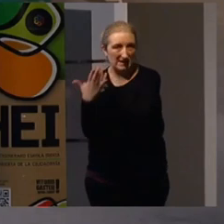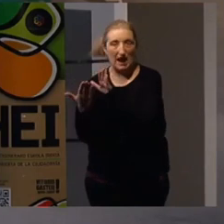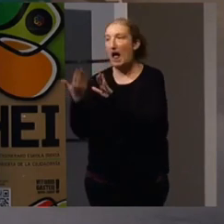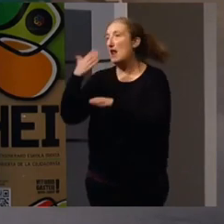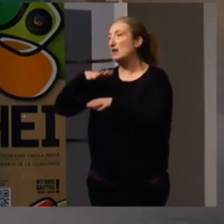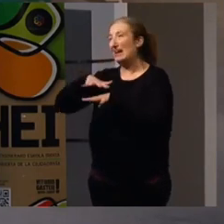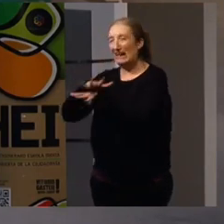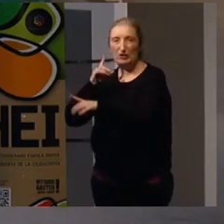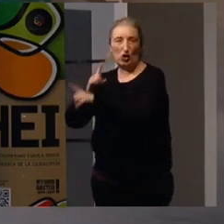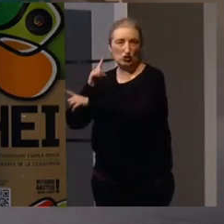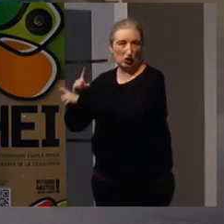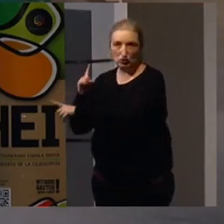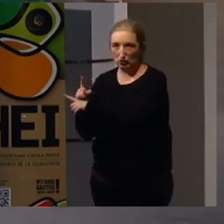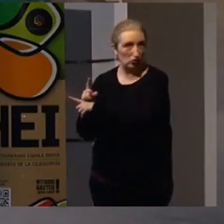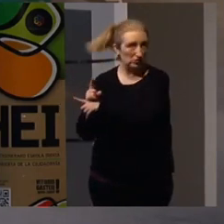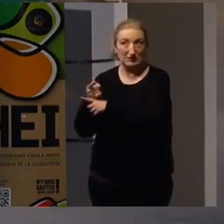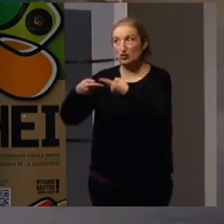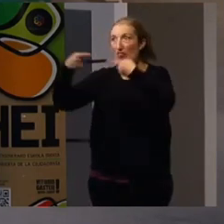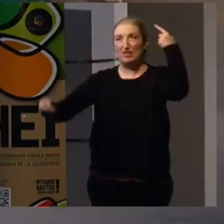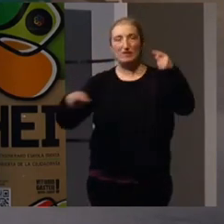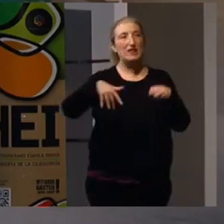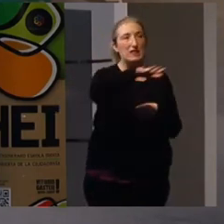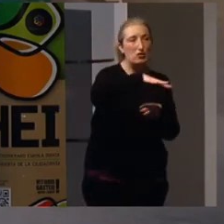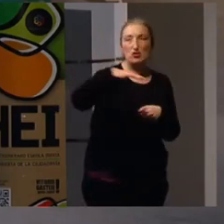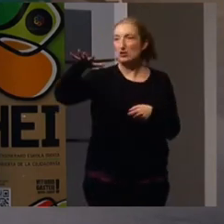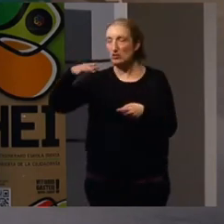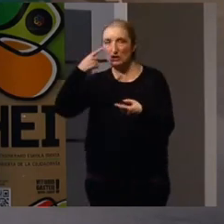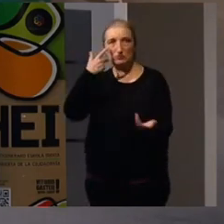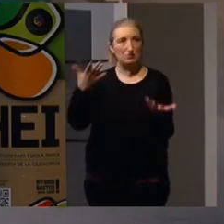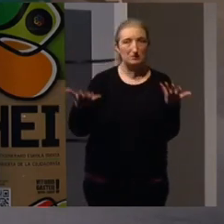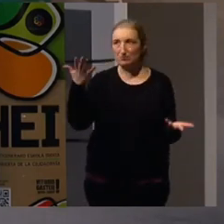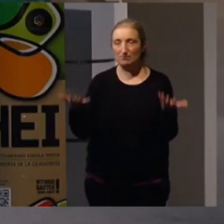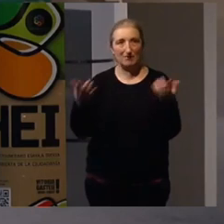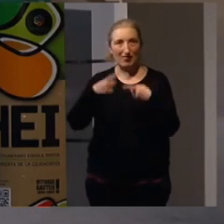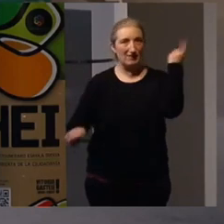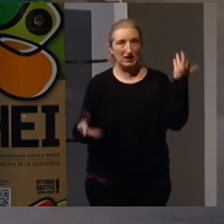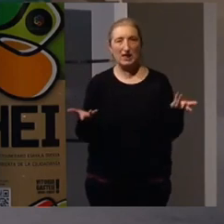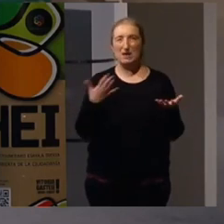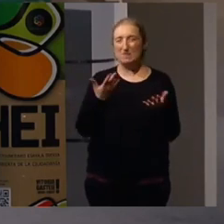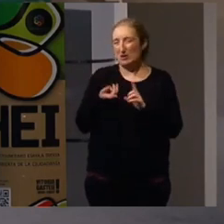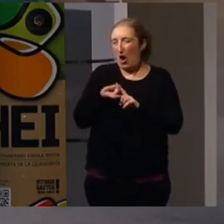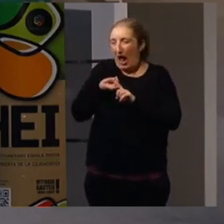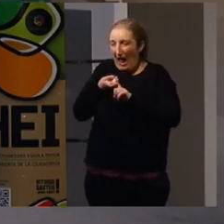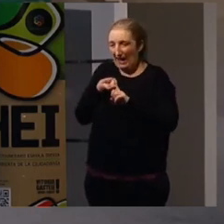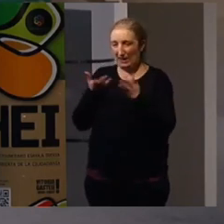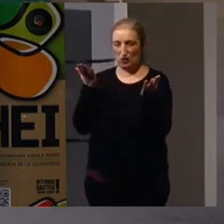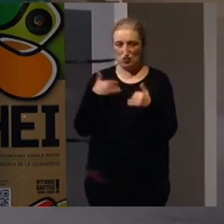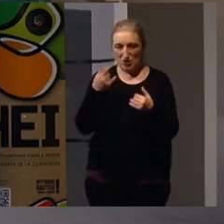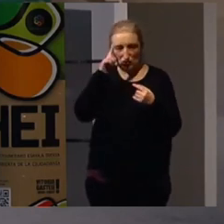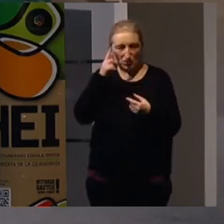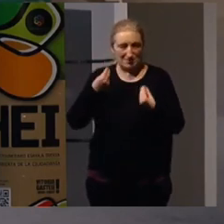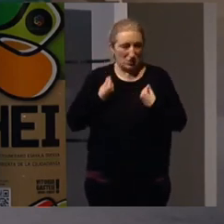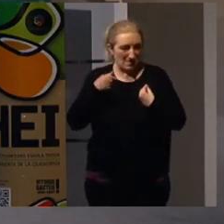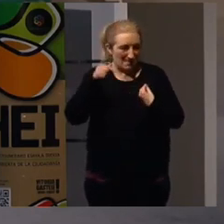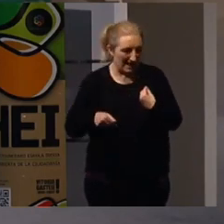toda actividad vecinal. Y yo creo que en eso es verdad que hay como mucha diferencia entre sitios. Pero en cualquier caso, sin posibilidad de arraigo, sin saber si vas a poder quedarte viviendo